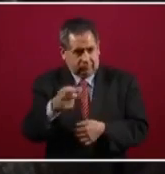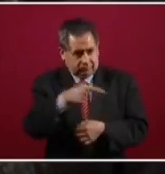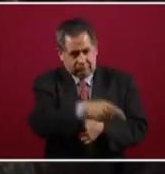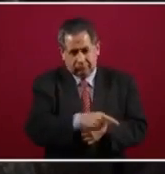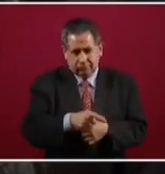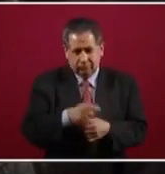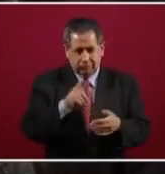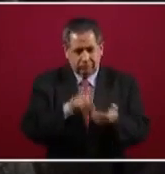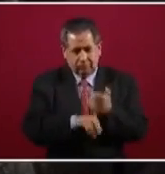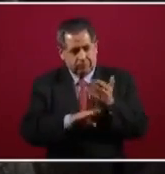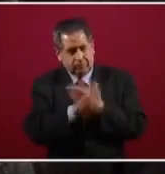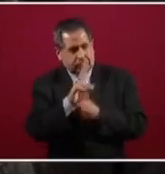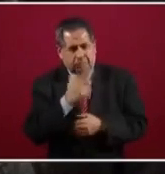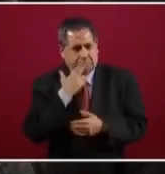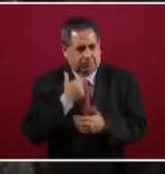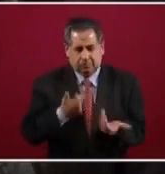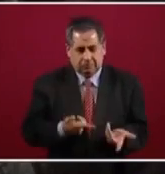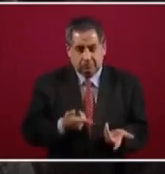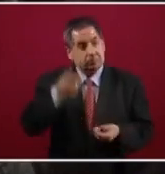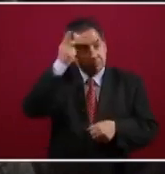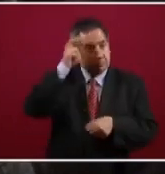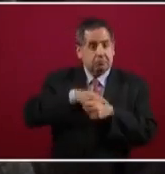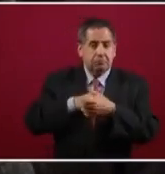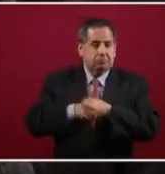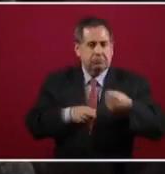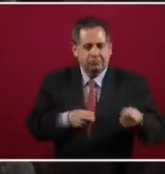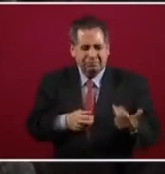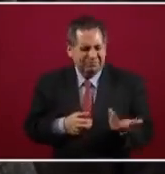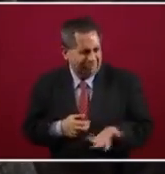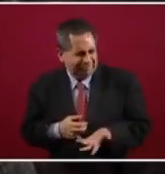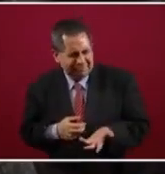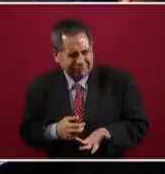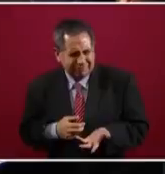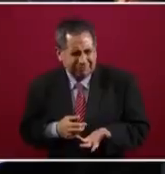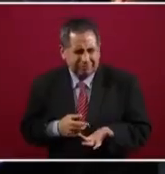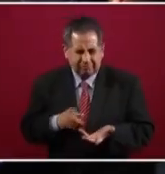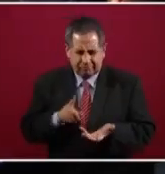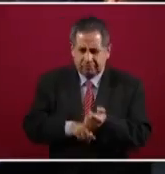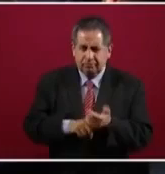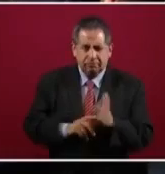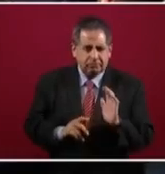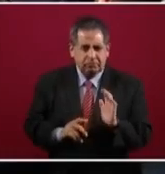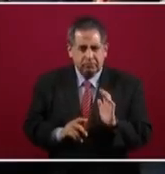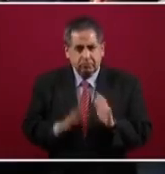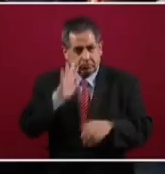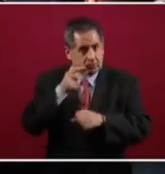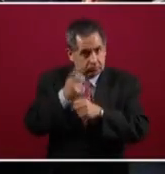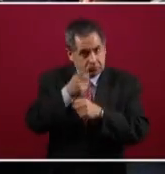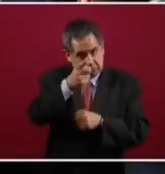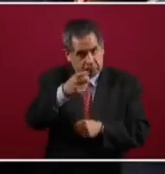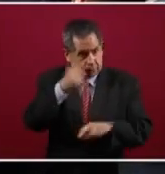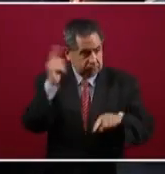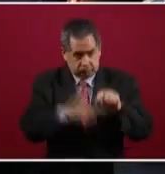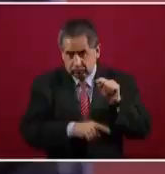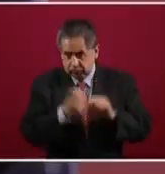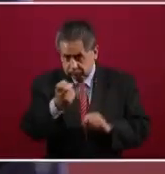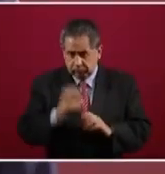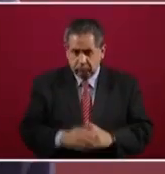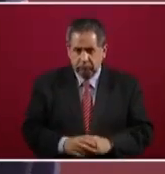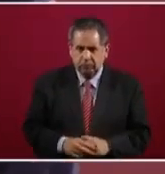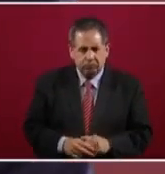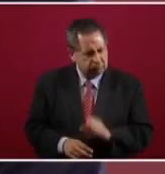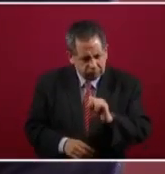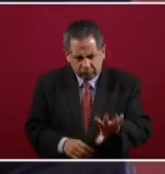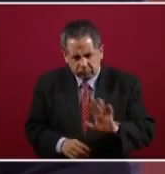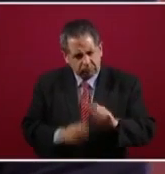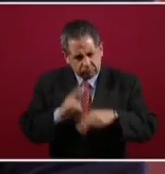organismo fantasmal que no ha funcionado y que ha tenido recursos. Entonces, ¿hay la voluntad de que esto se acabe en su gobierno?